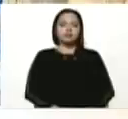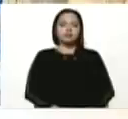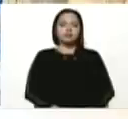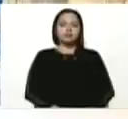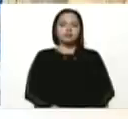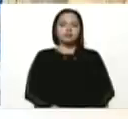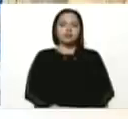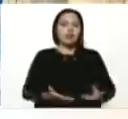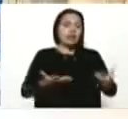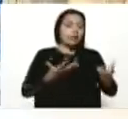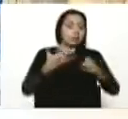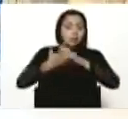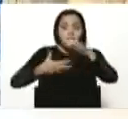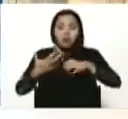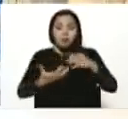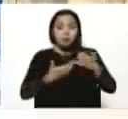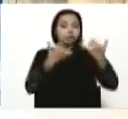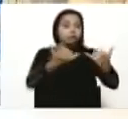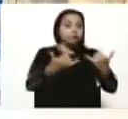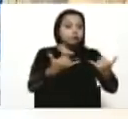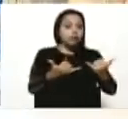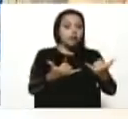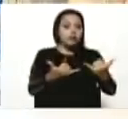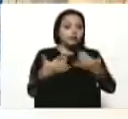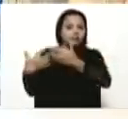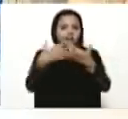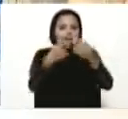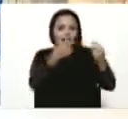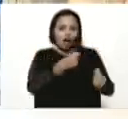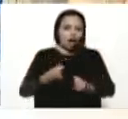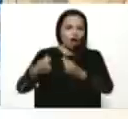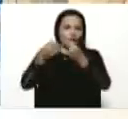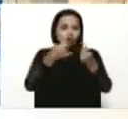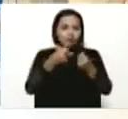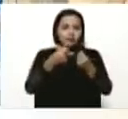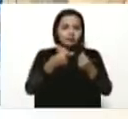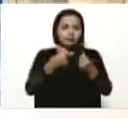el disturbio que hay por la guerra económica inducida,